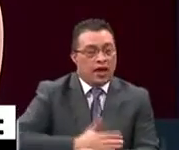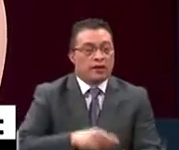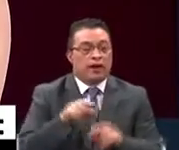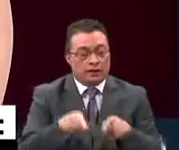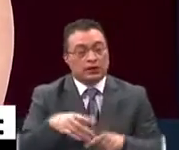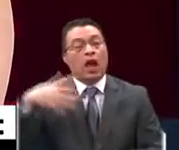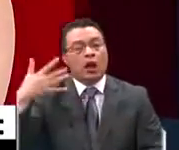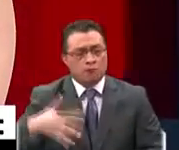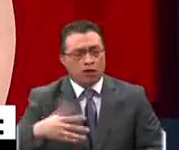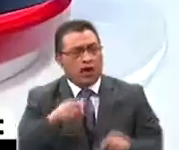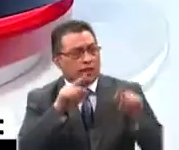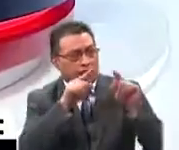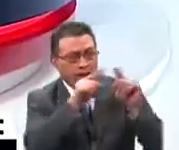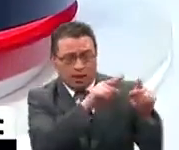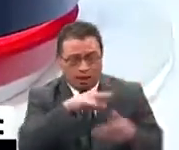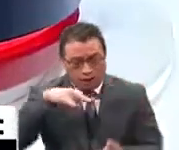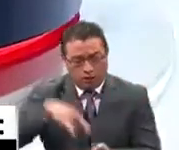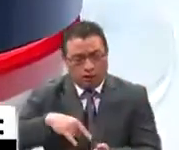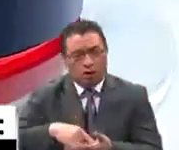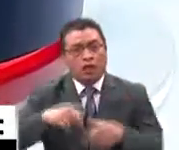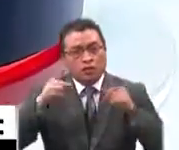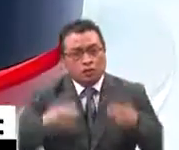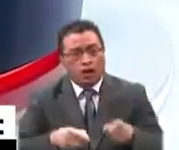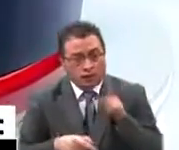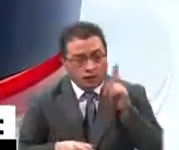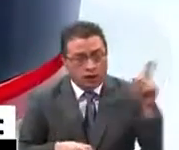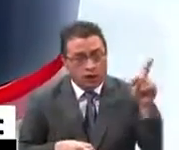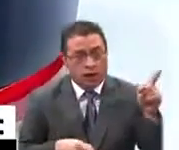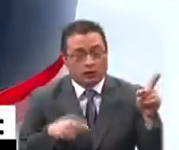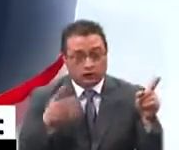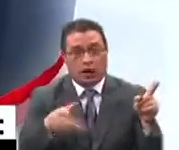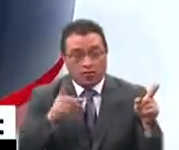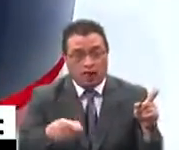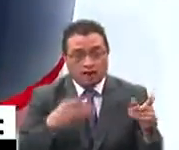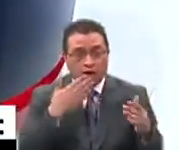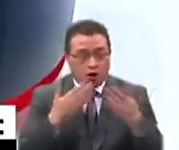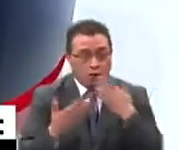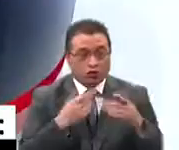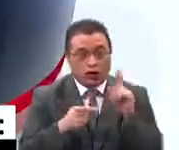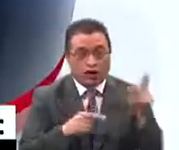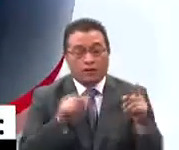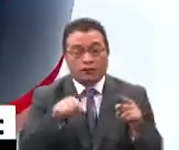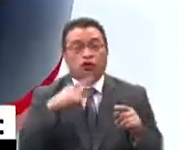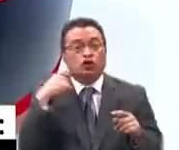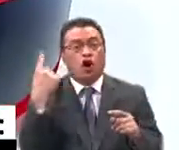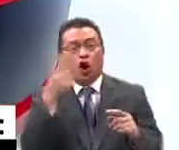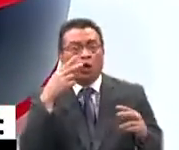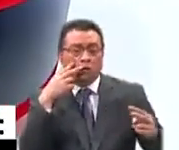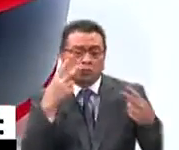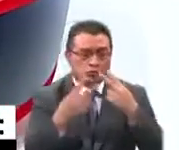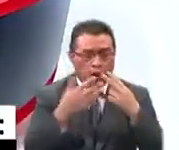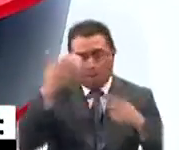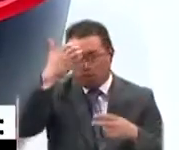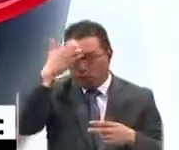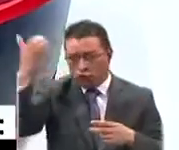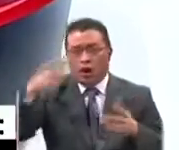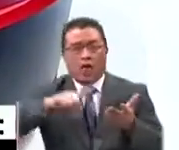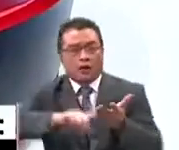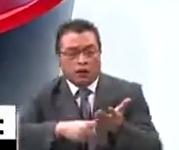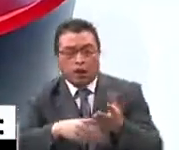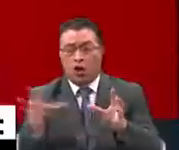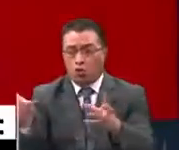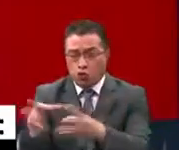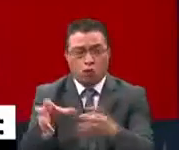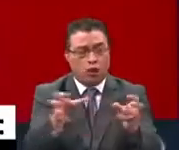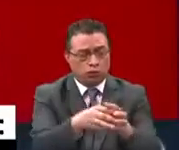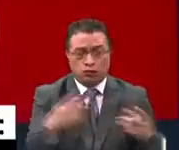importante debatirlo en el espacio que corresponde debatirlo, que es el Congreso, donde además todas estas miradas, tanto profesionales, técnicas, de organizaciones